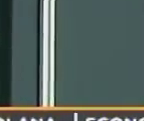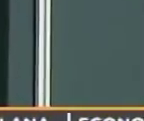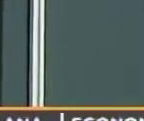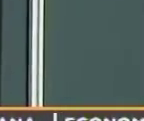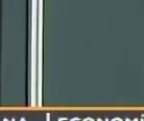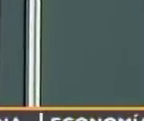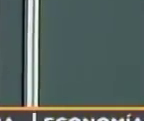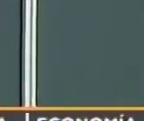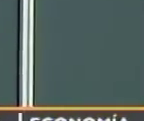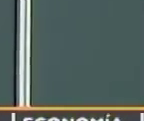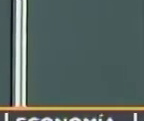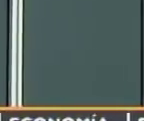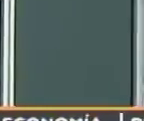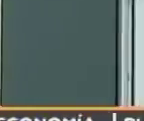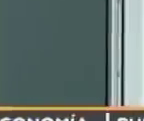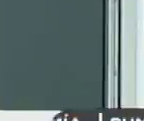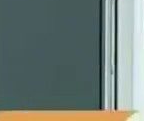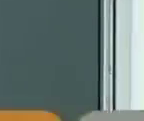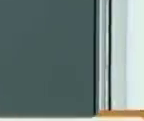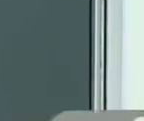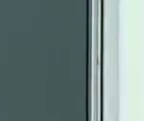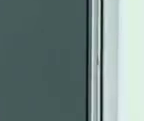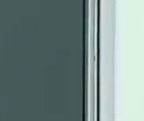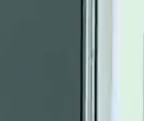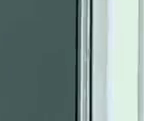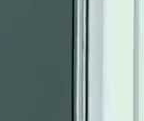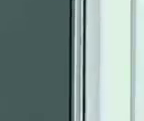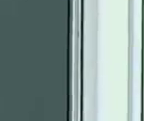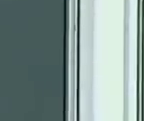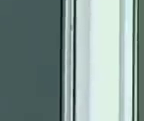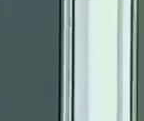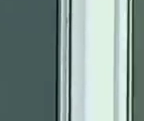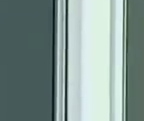ya podemos apreciar al jefe de Estado venezolano, quien estará